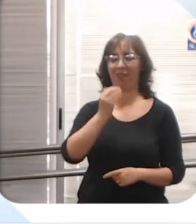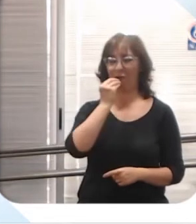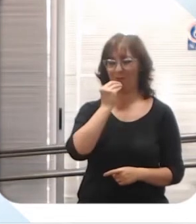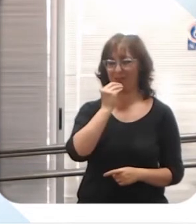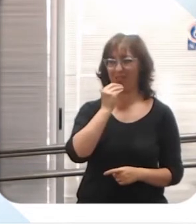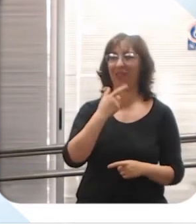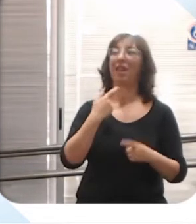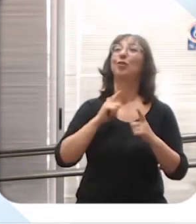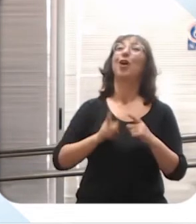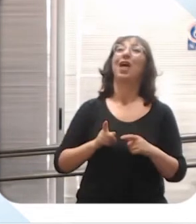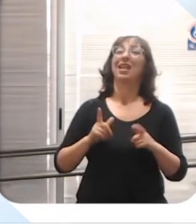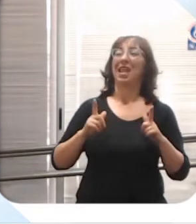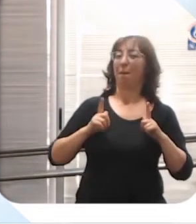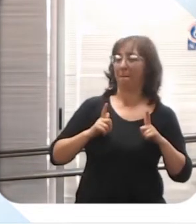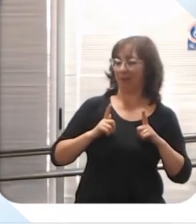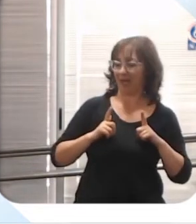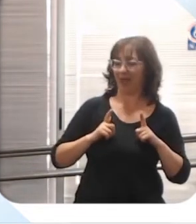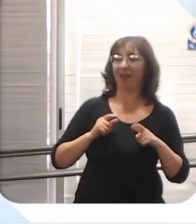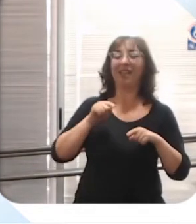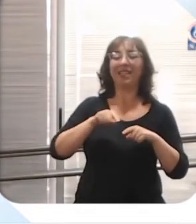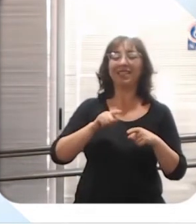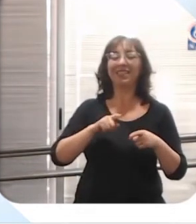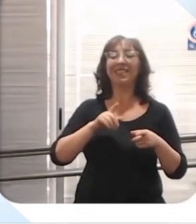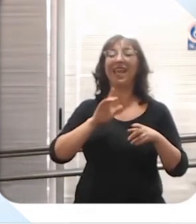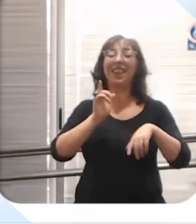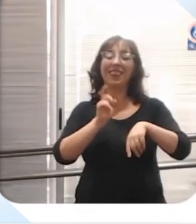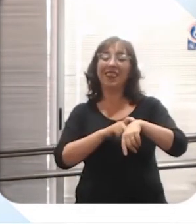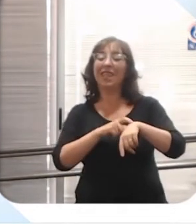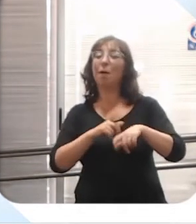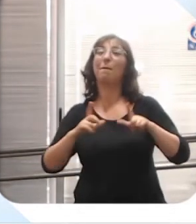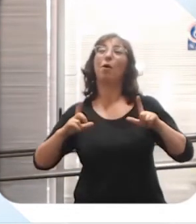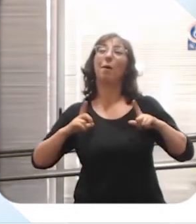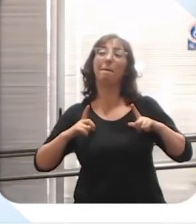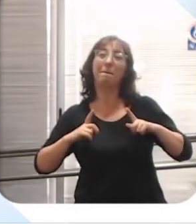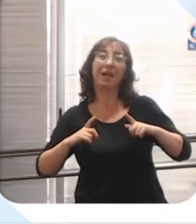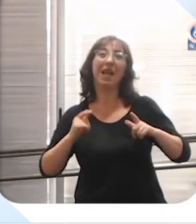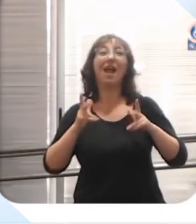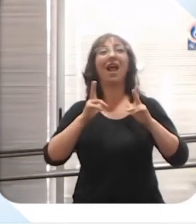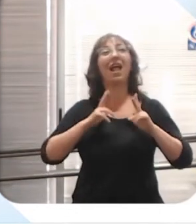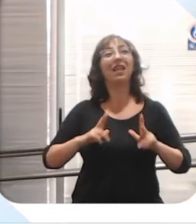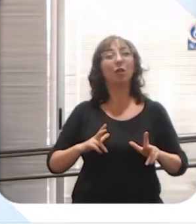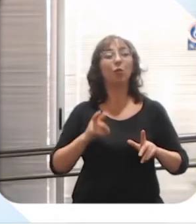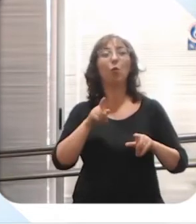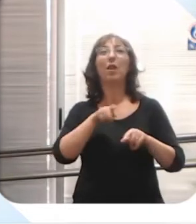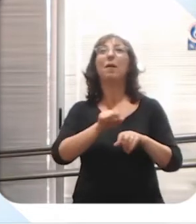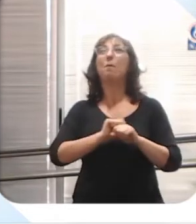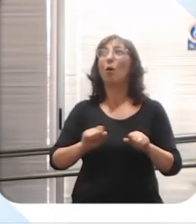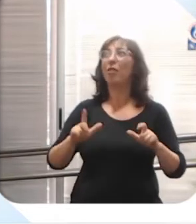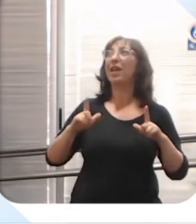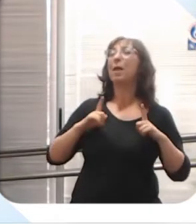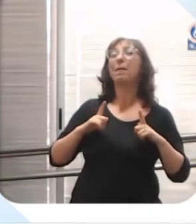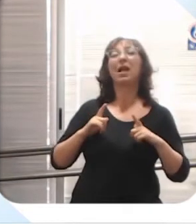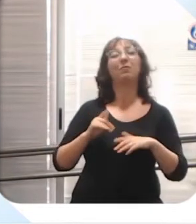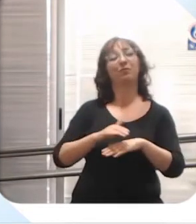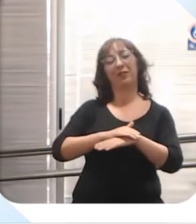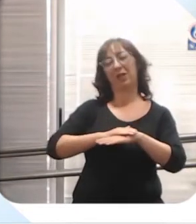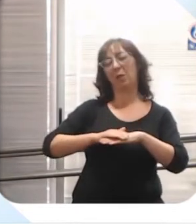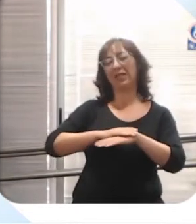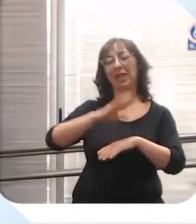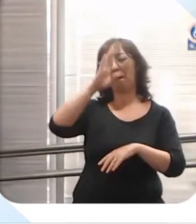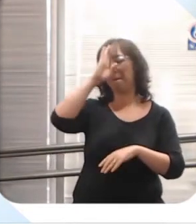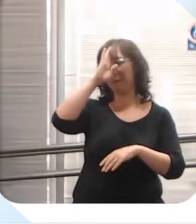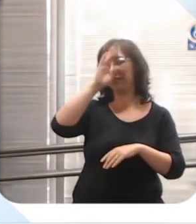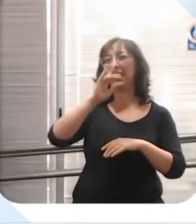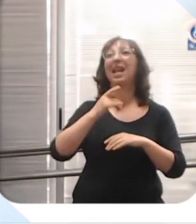hay que esperar. Y esa generación del tiempo de espera y de la actitud de poder esperar es básica en el